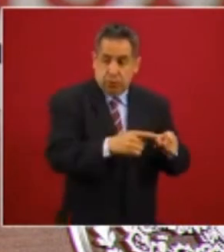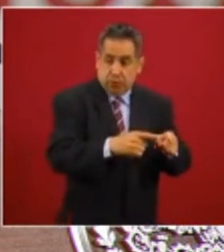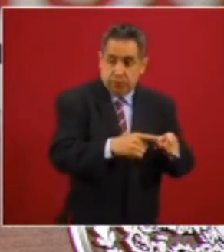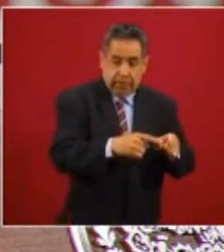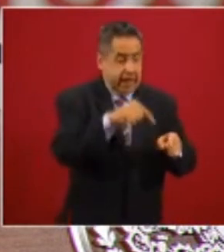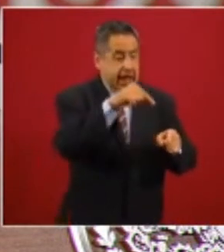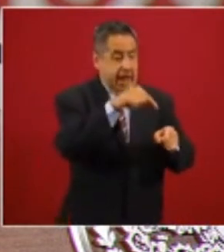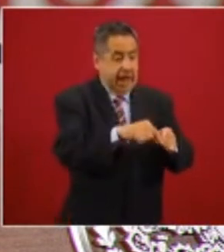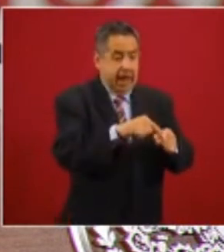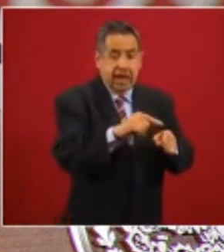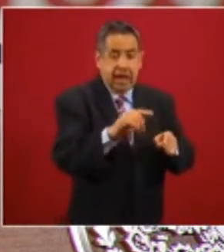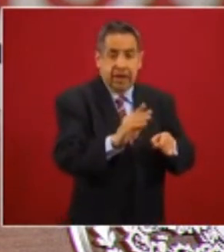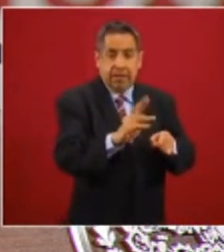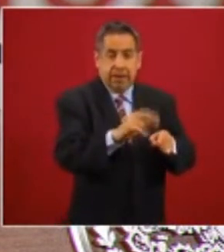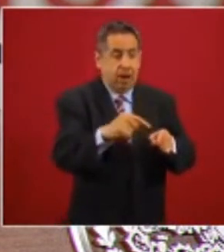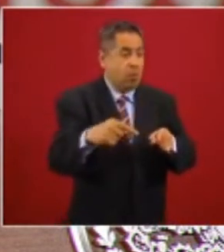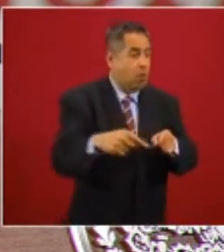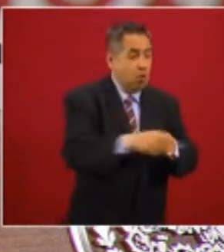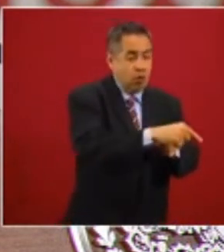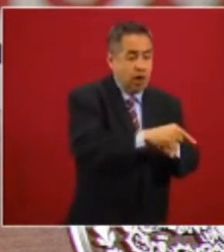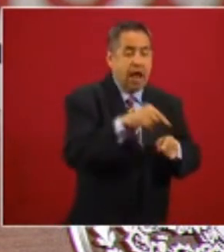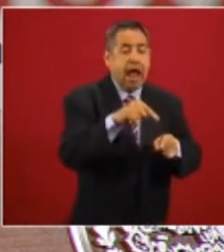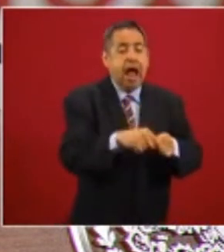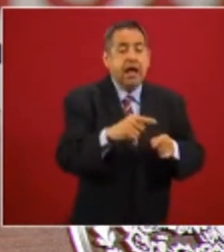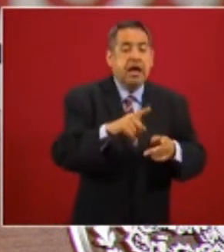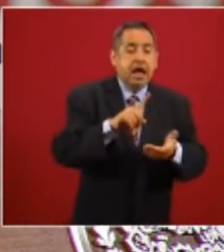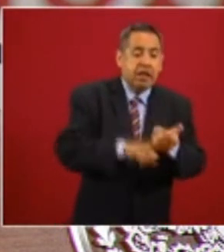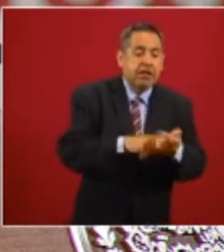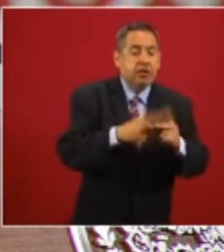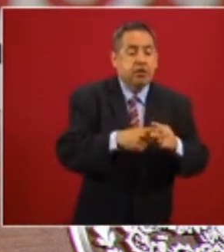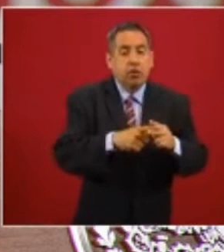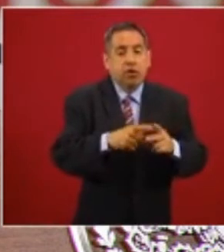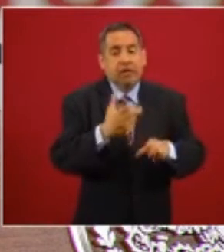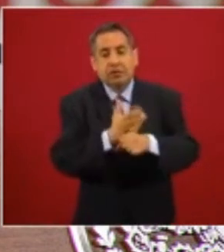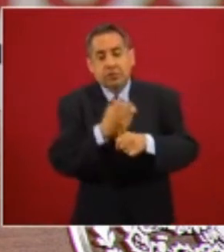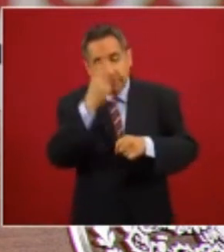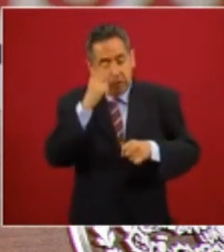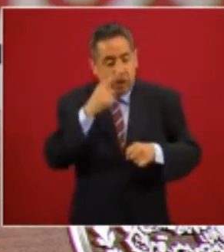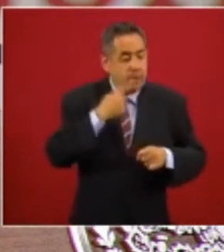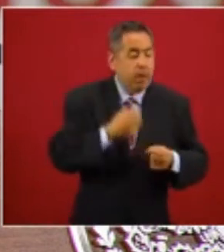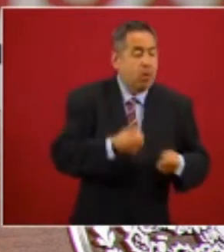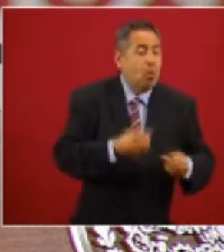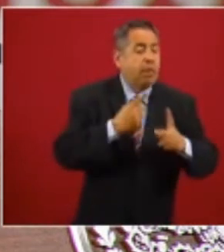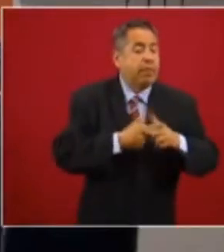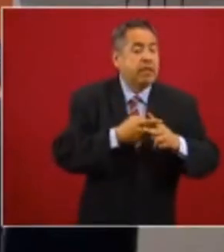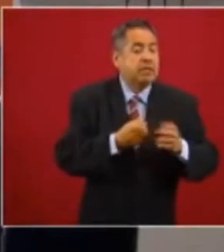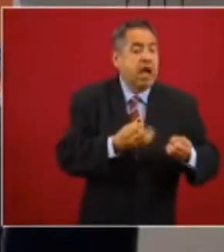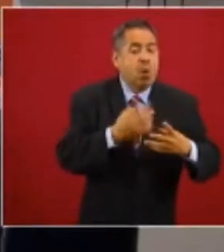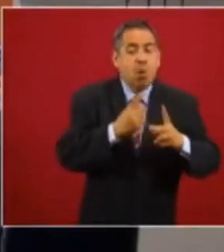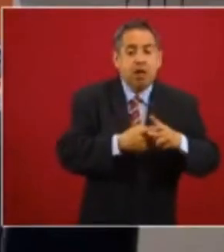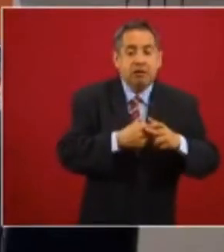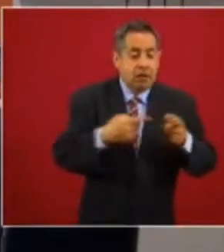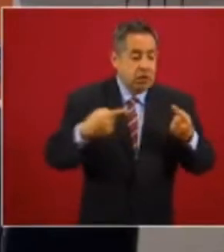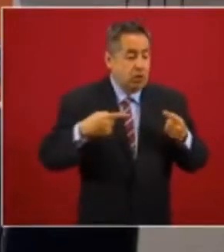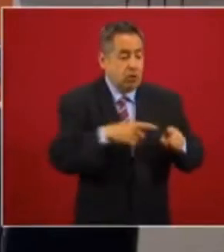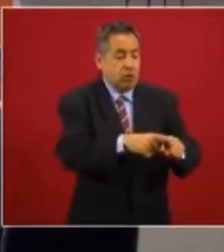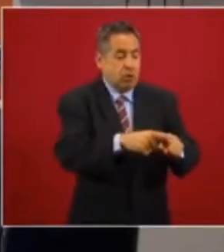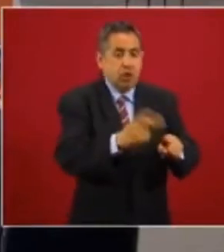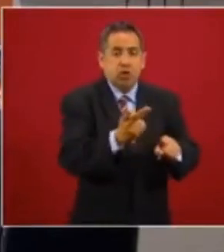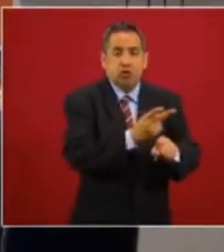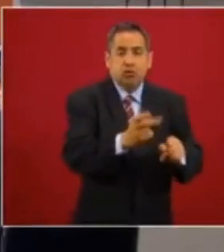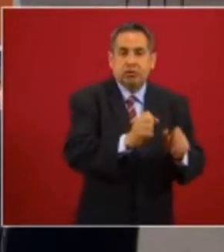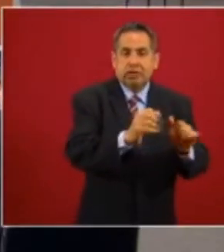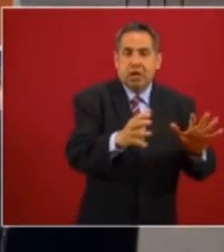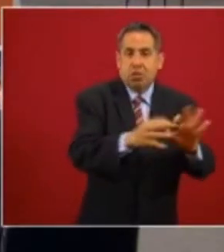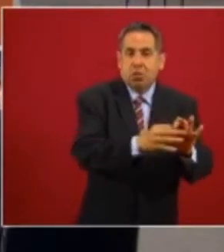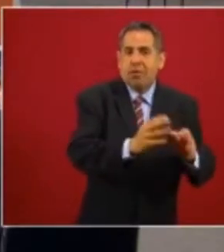estación hidrológica internacional donde miden Estados Unidos y México, y las 2 mediciones tienen que concordar.